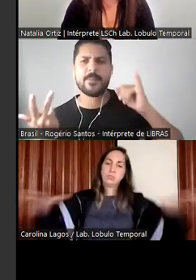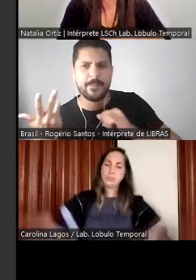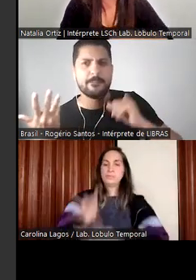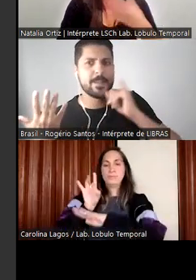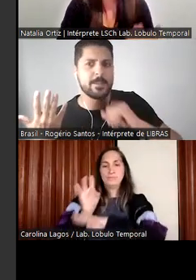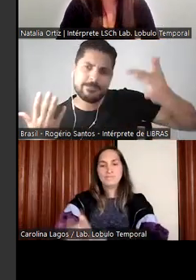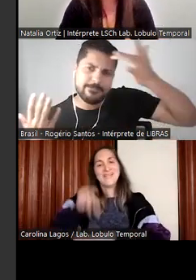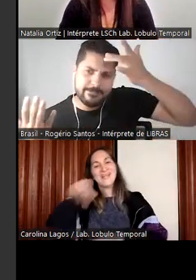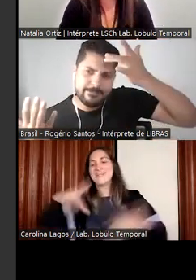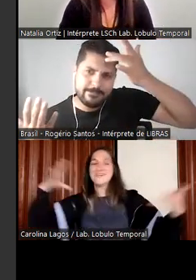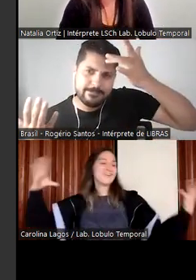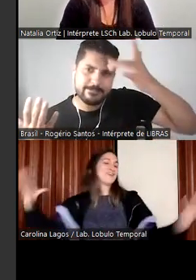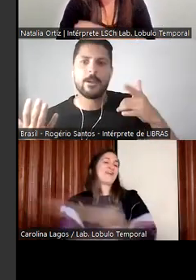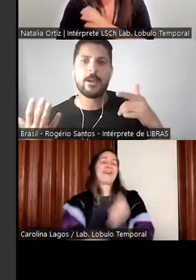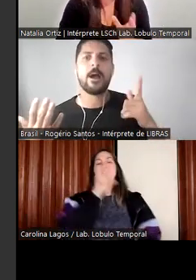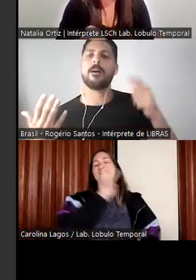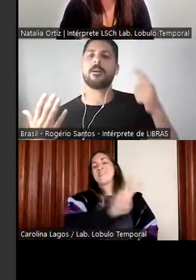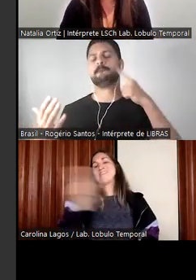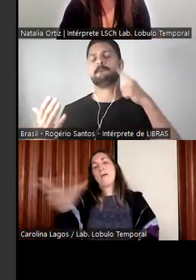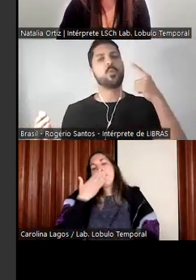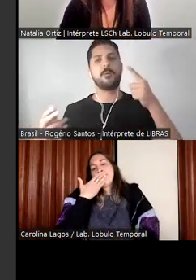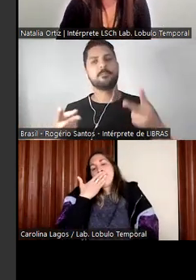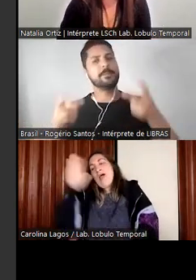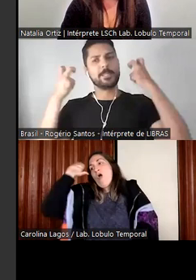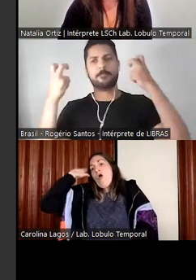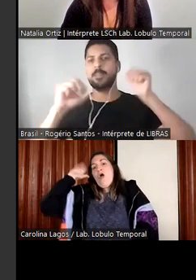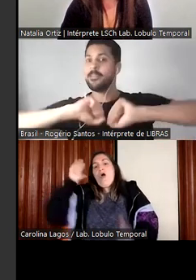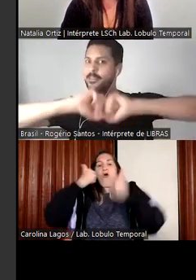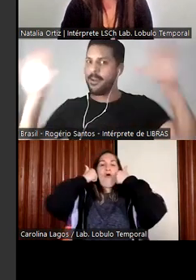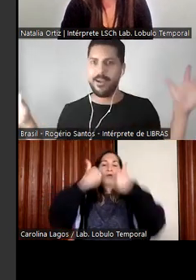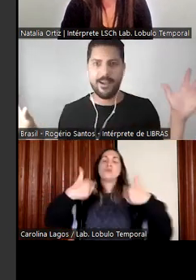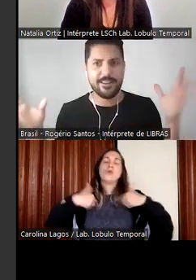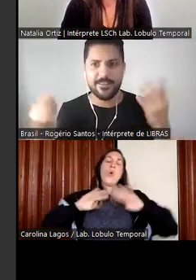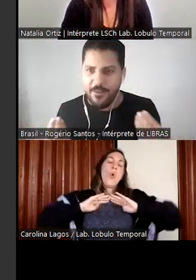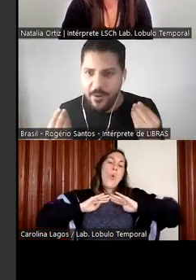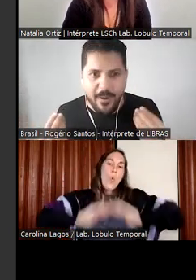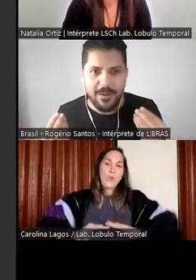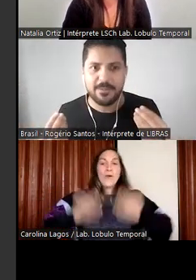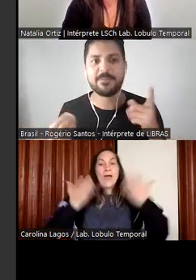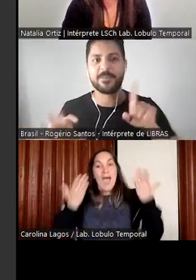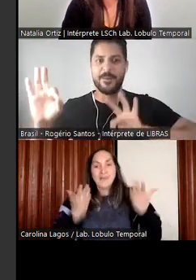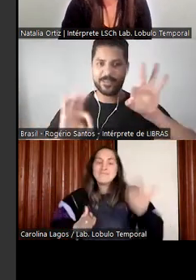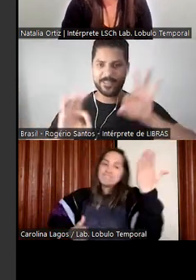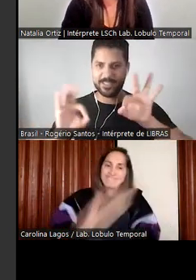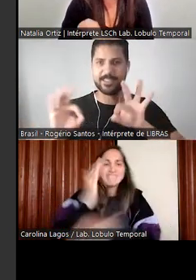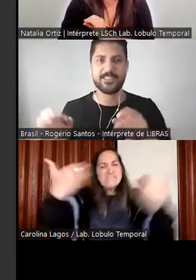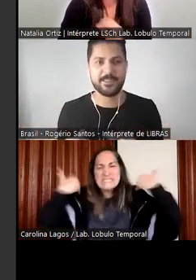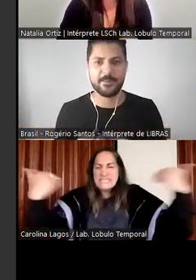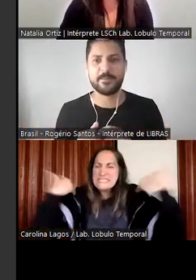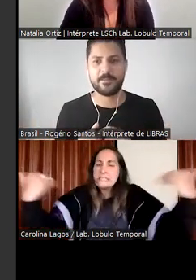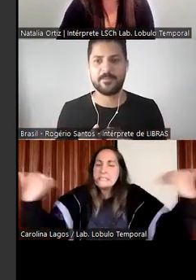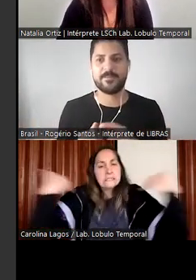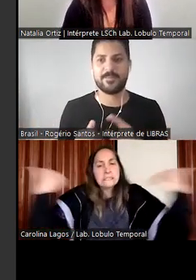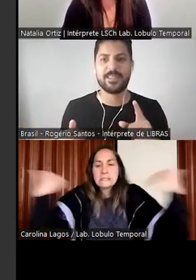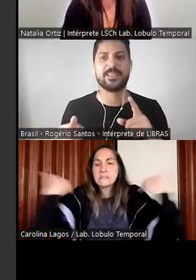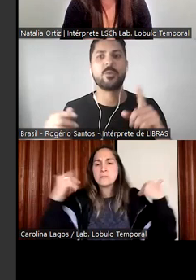ahí después yo entendí claramente y, bueno, después de mucho esfuerzo, logramos hacer este video que en realidad fue lo mejor